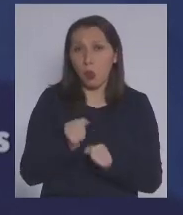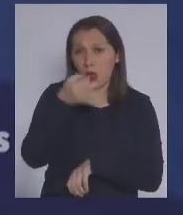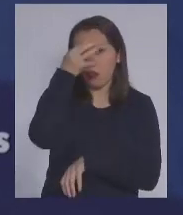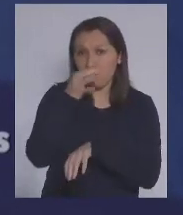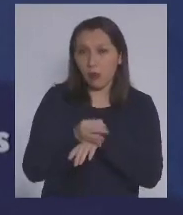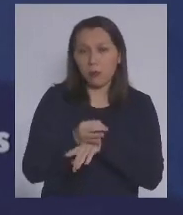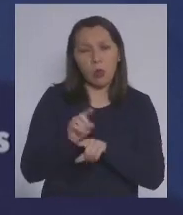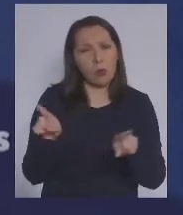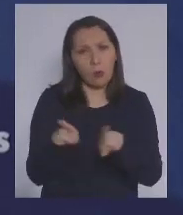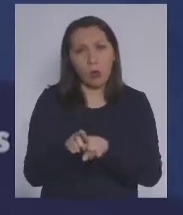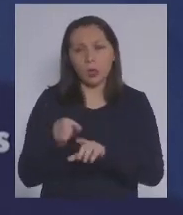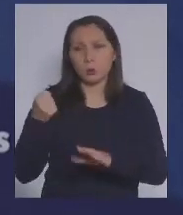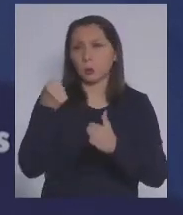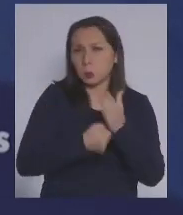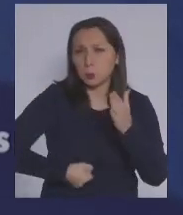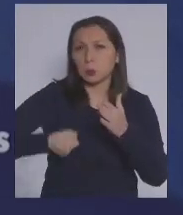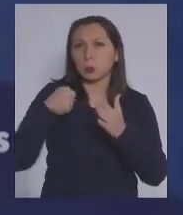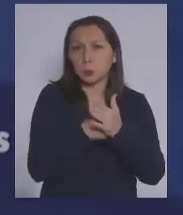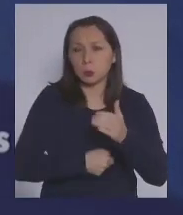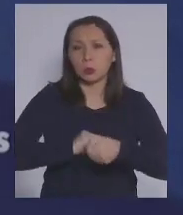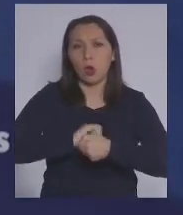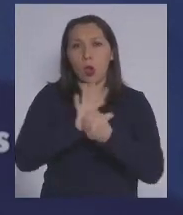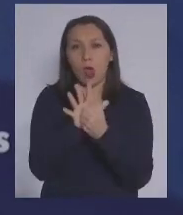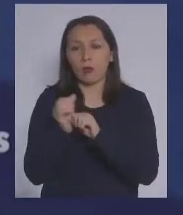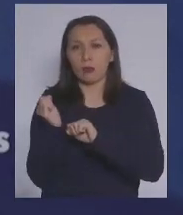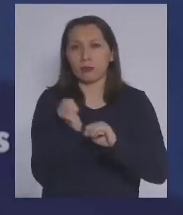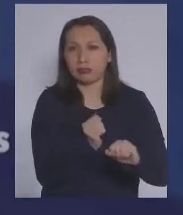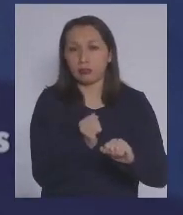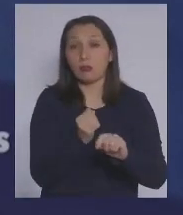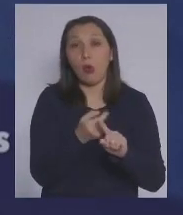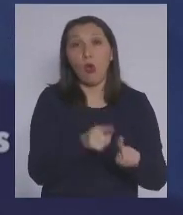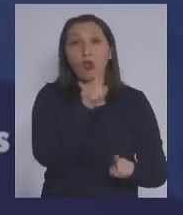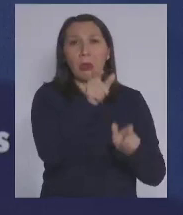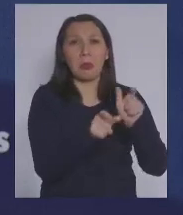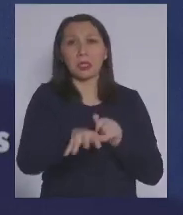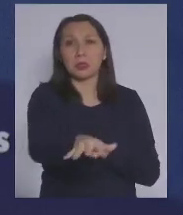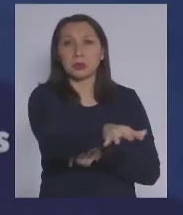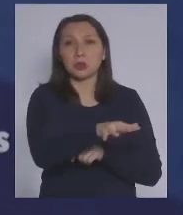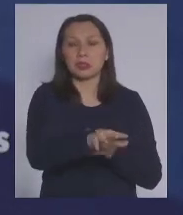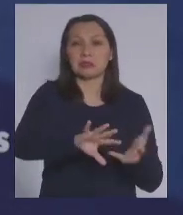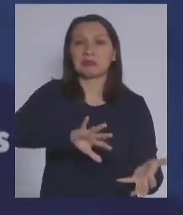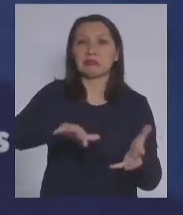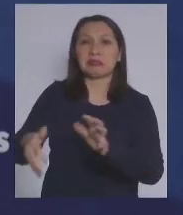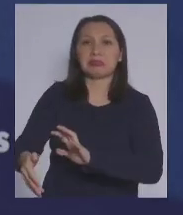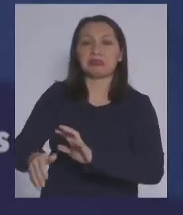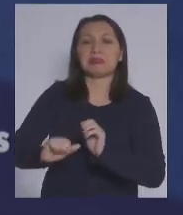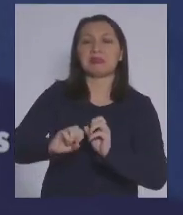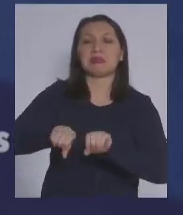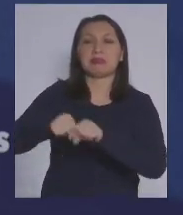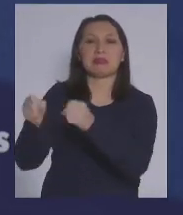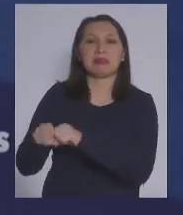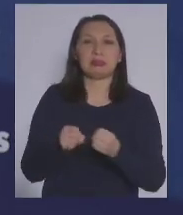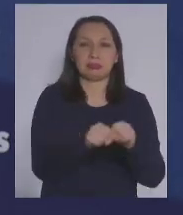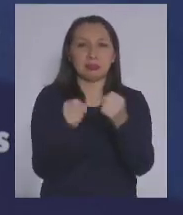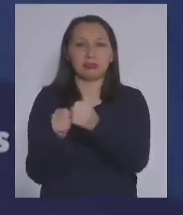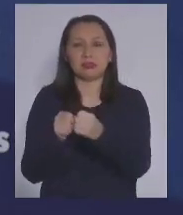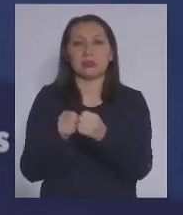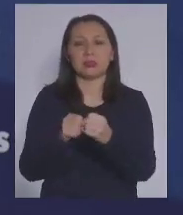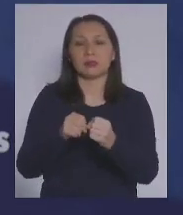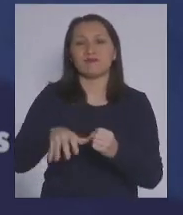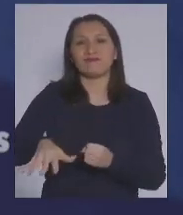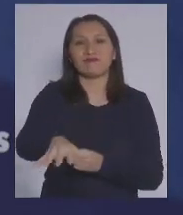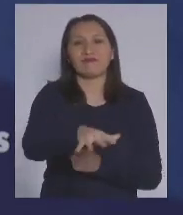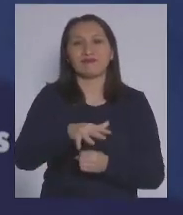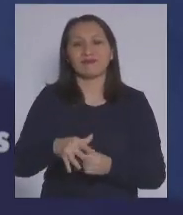están luchando contra el coronavirus mientras otros destruyen y generan una